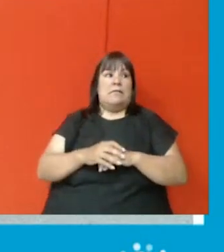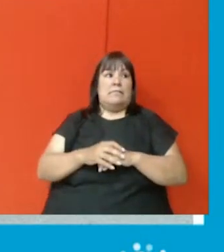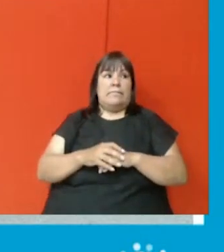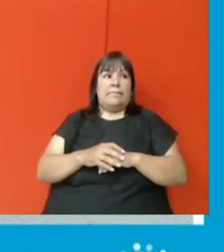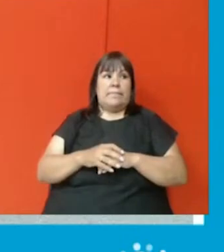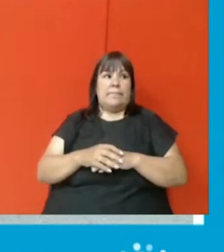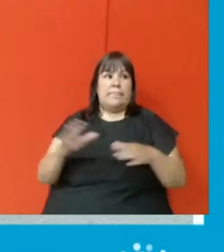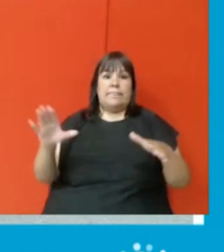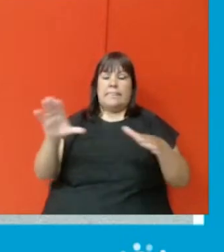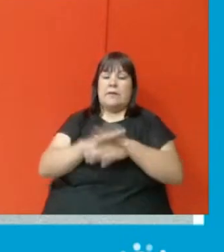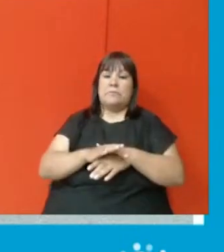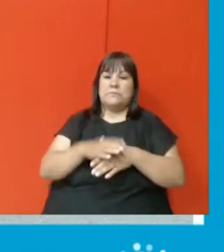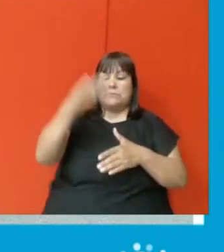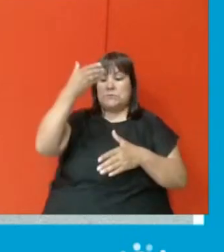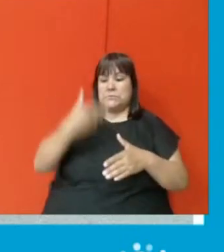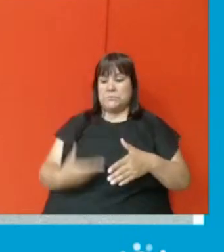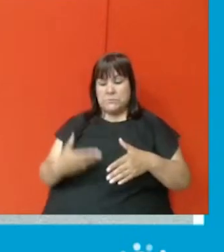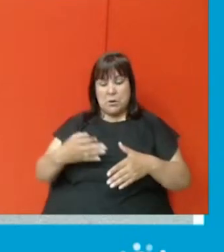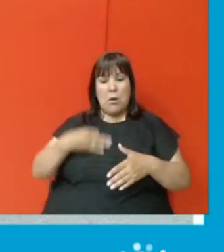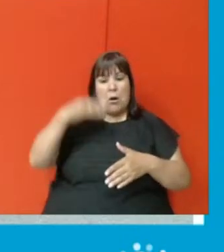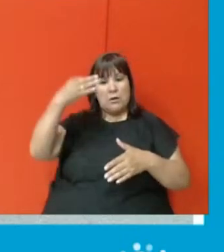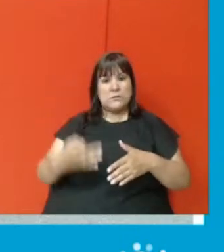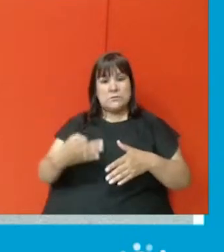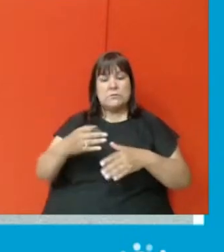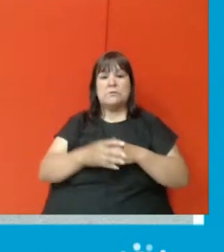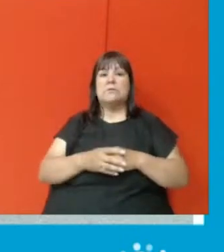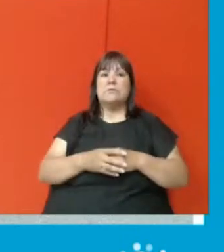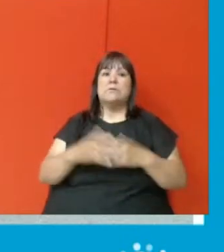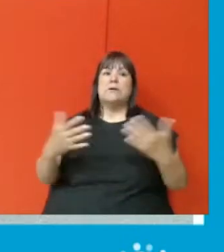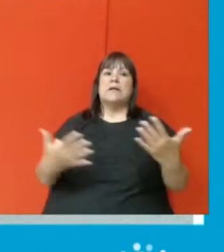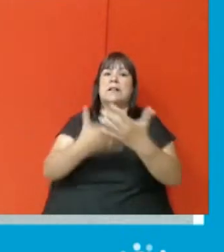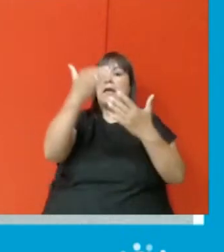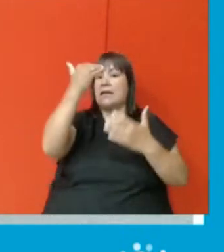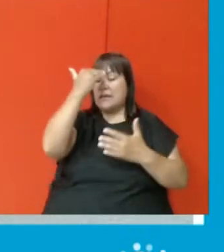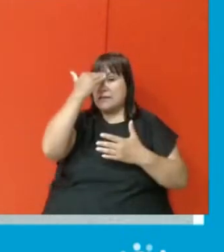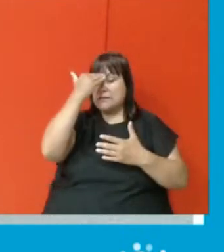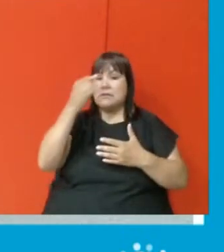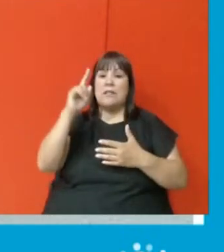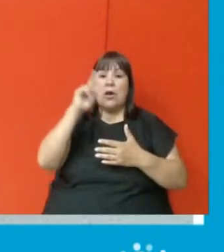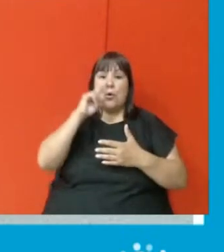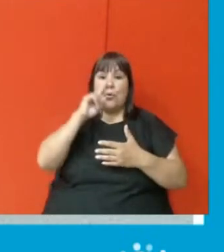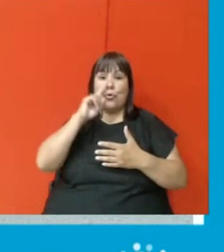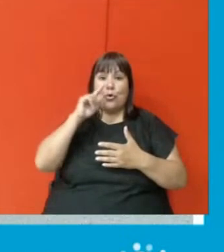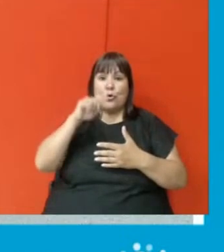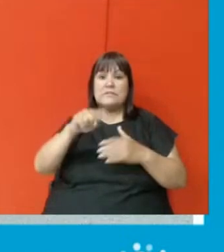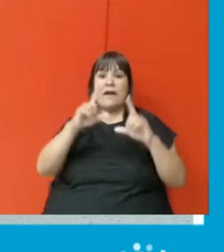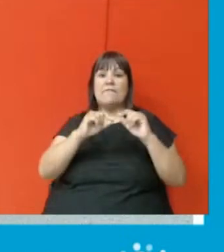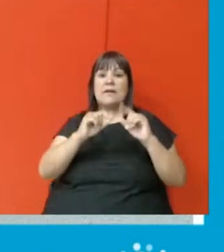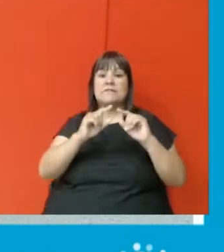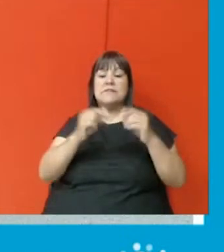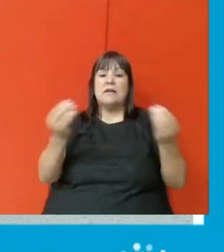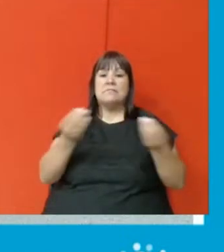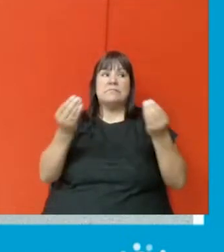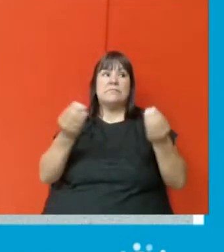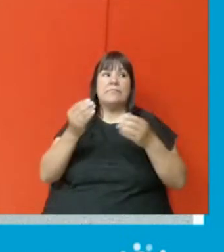que ese report fuera pronunciado el día 15 de junio, siendo el día del 15 de junio el día